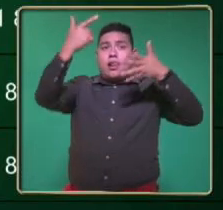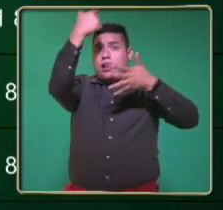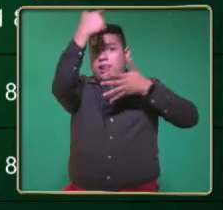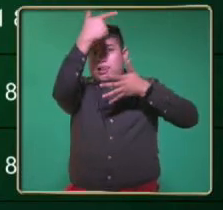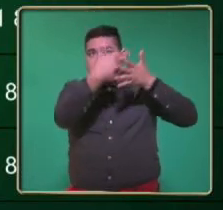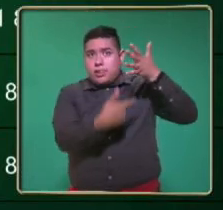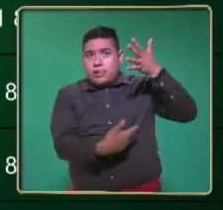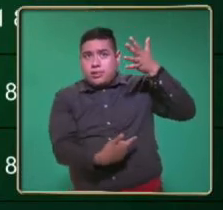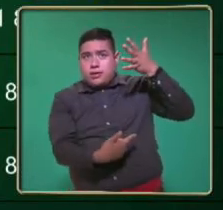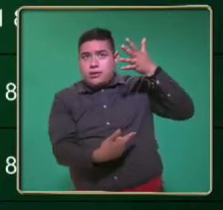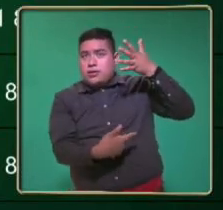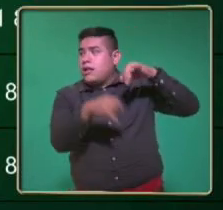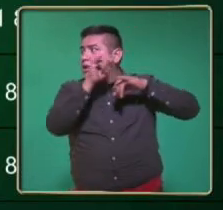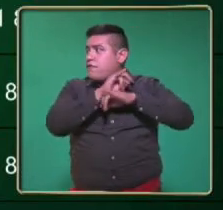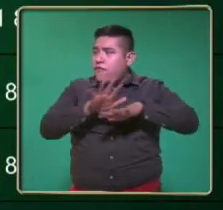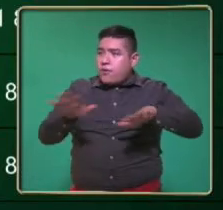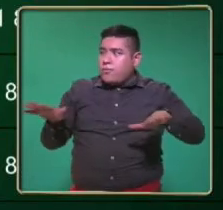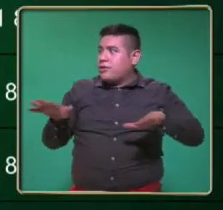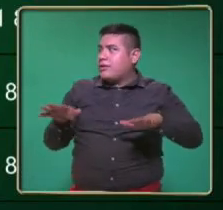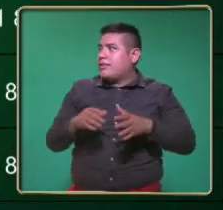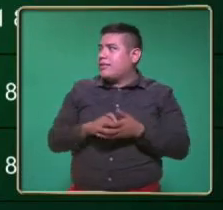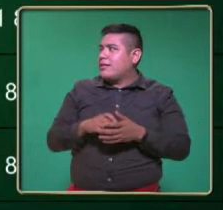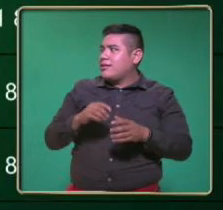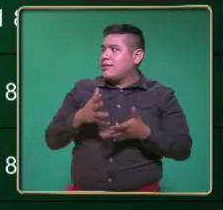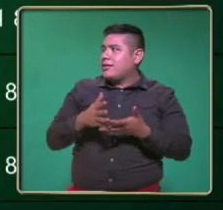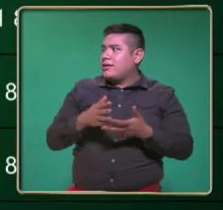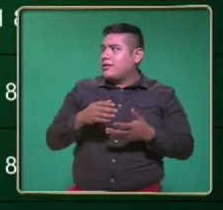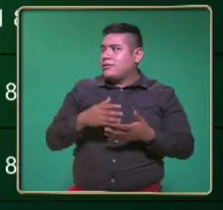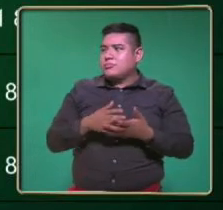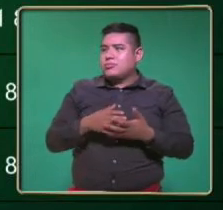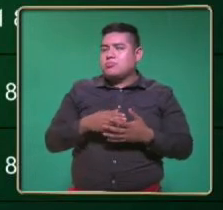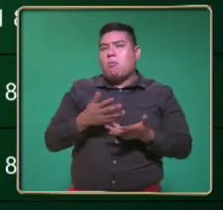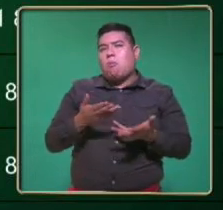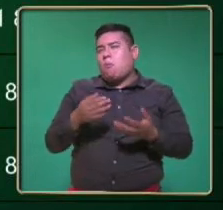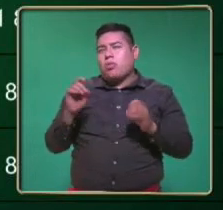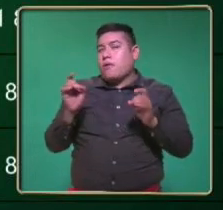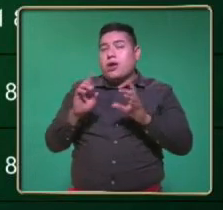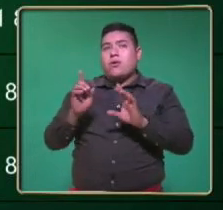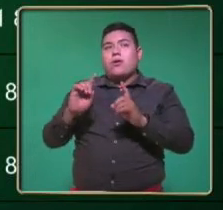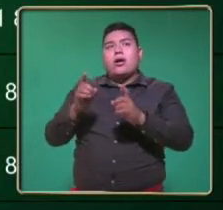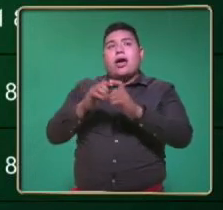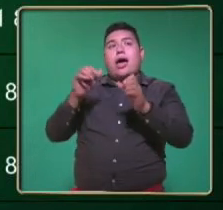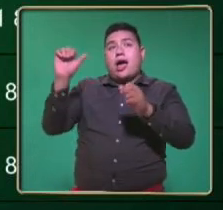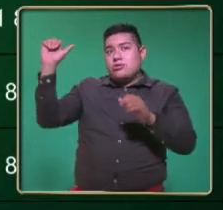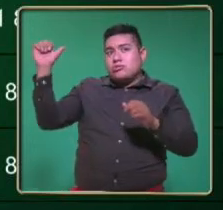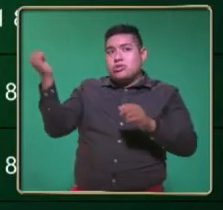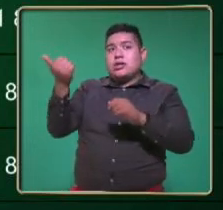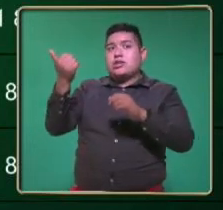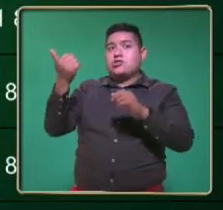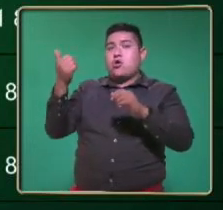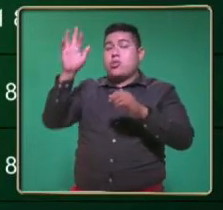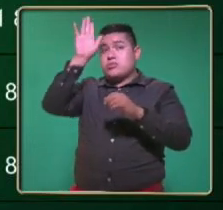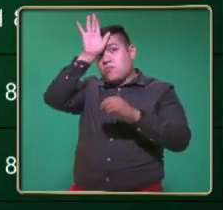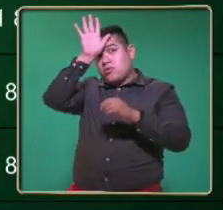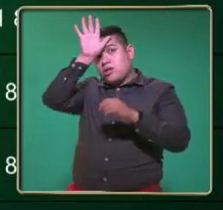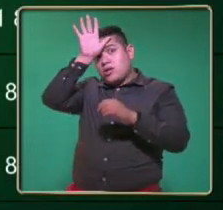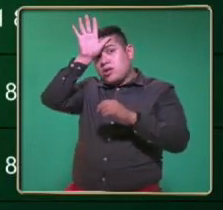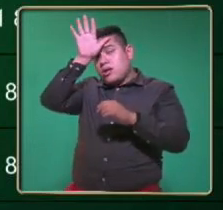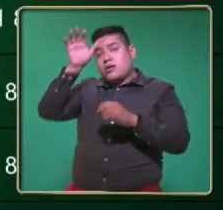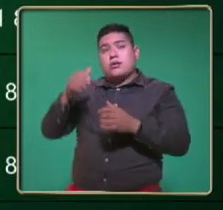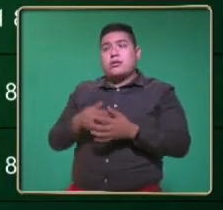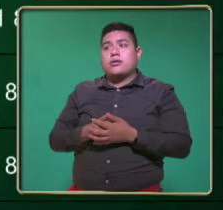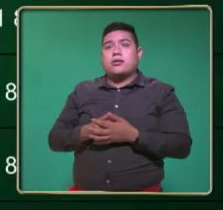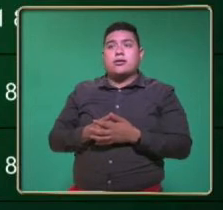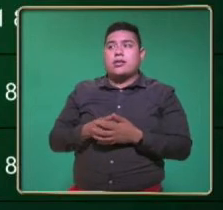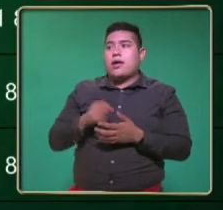están los datos de Destellos de Luz, Asociación Regiomontana también.